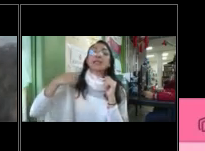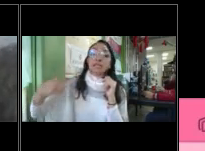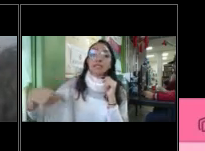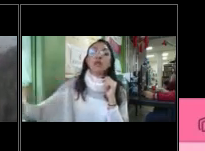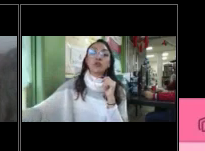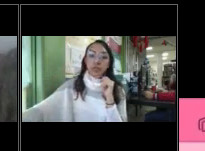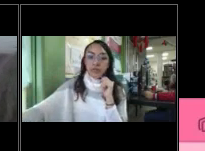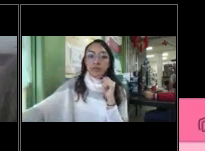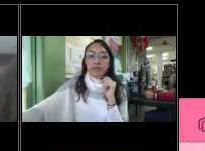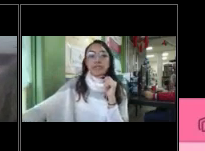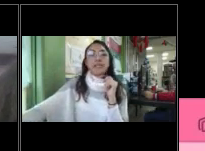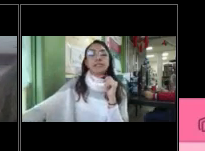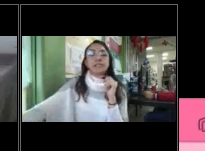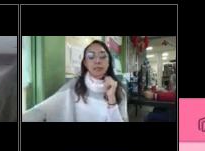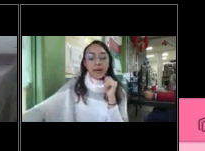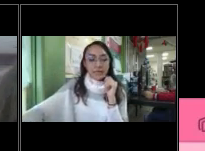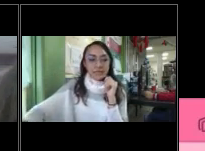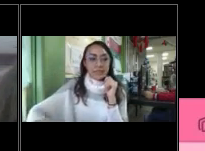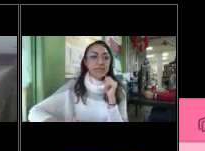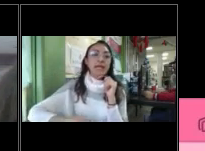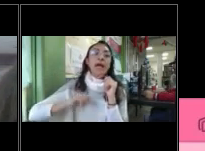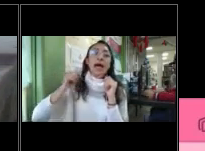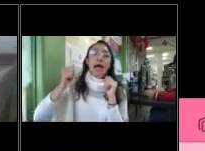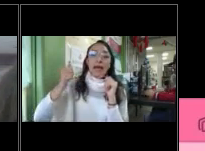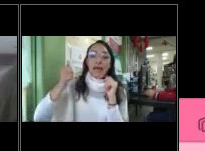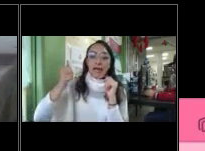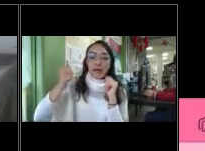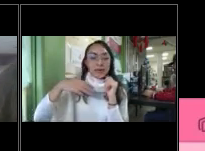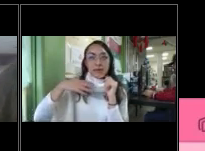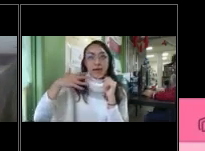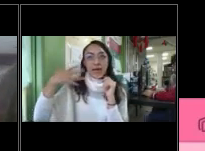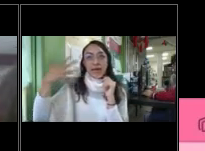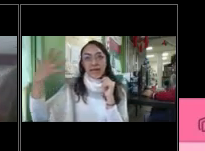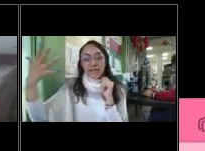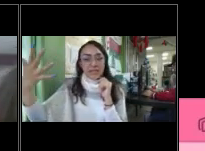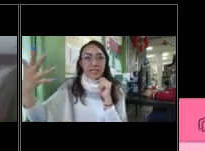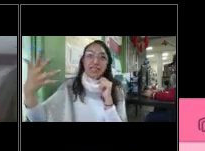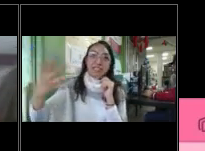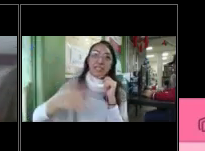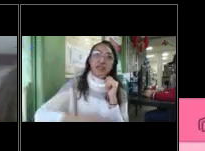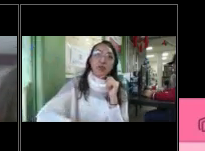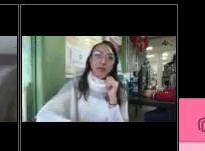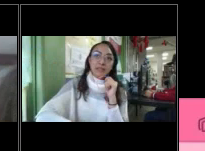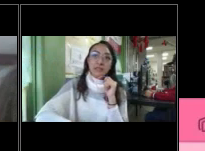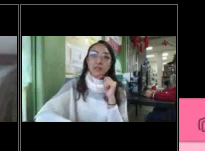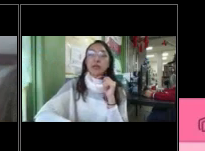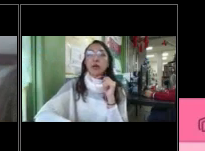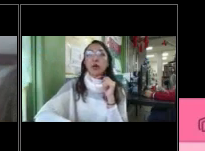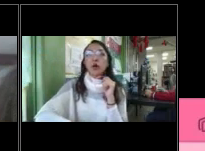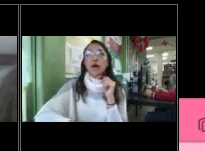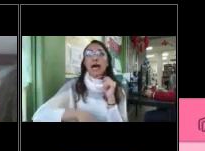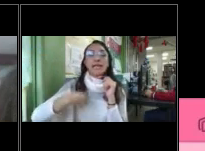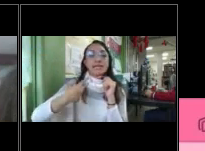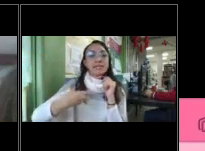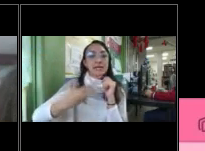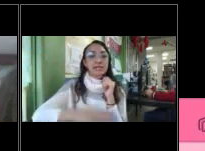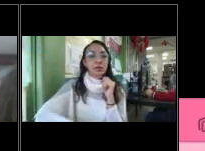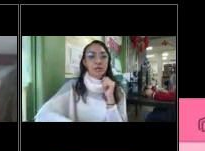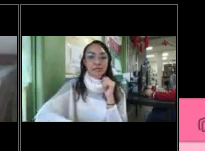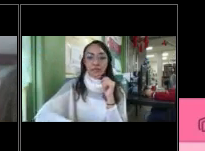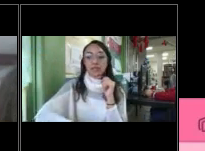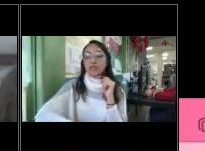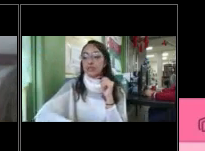ser iconográficas. Se parecen a la entidad que están nombrando o a qué